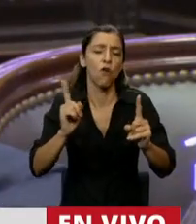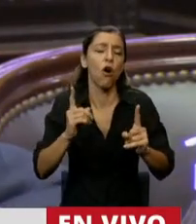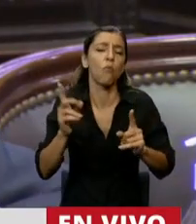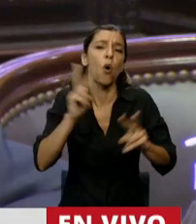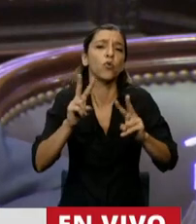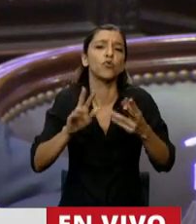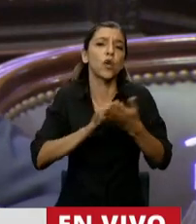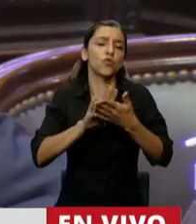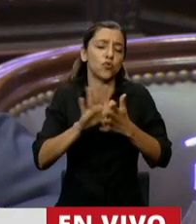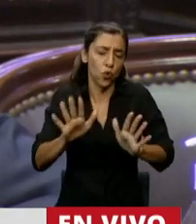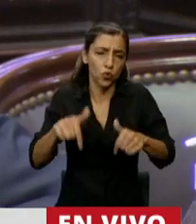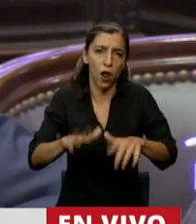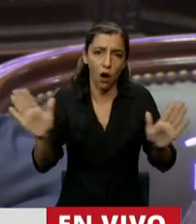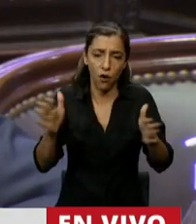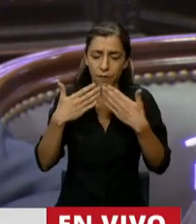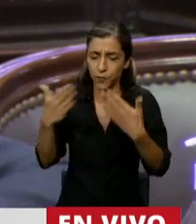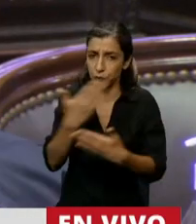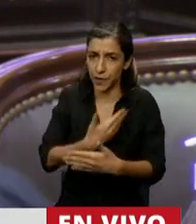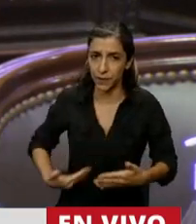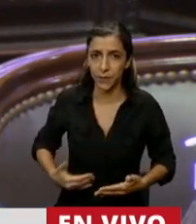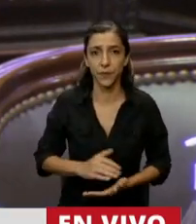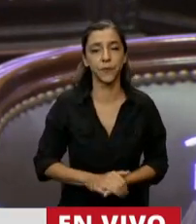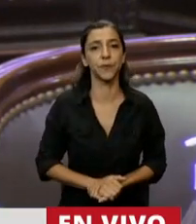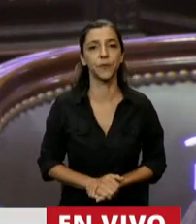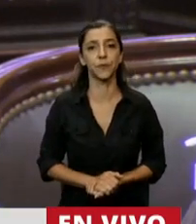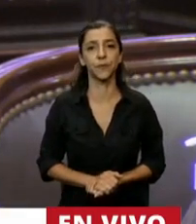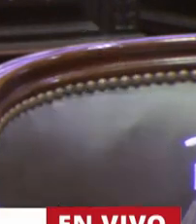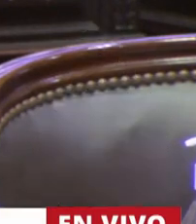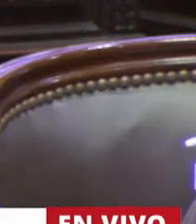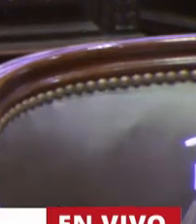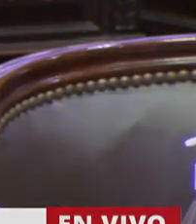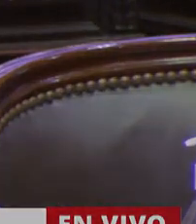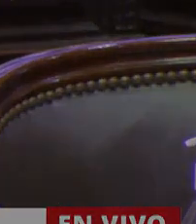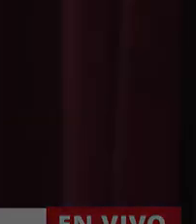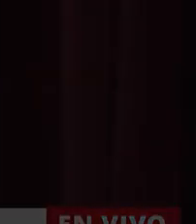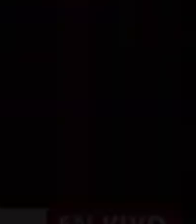agoreros del mal. Muchas gracias, señor Presidente. Gracias, diputado Ramón.